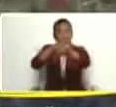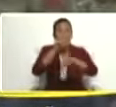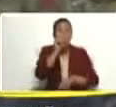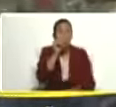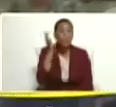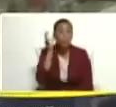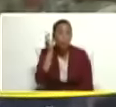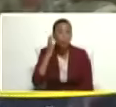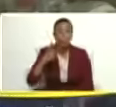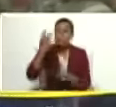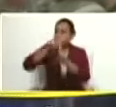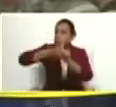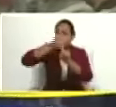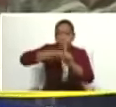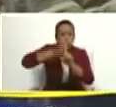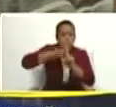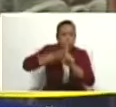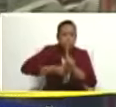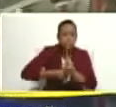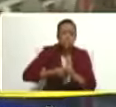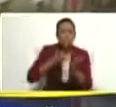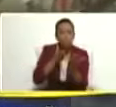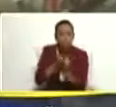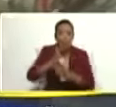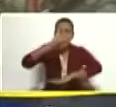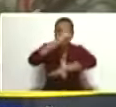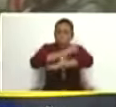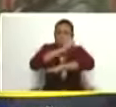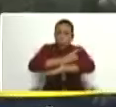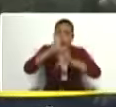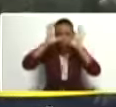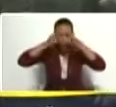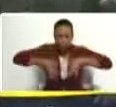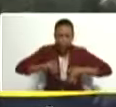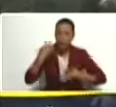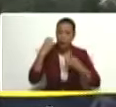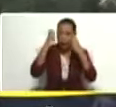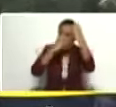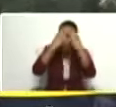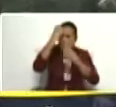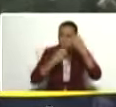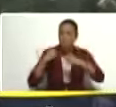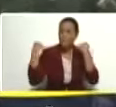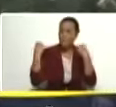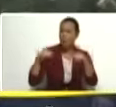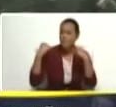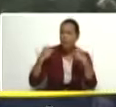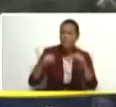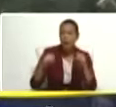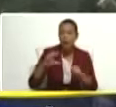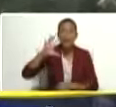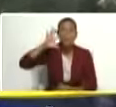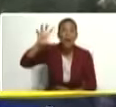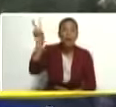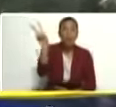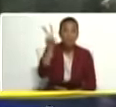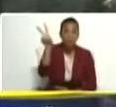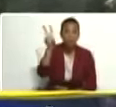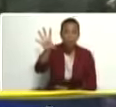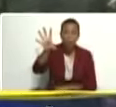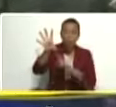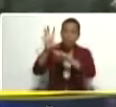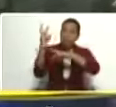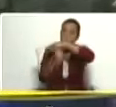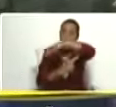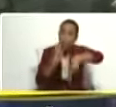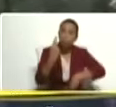mucha persistencia, perseverancia, reflexión, preparación, que esta patria, esta